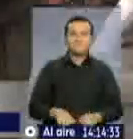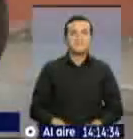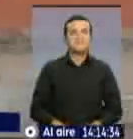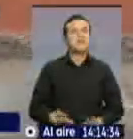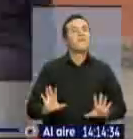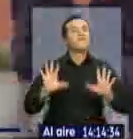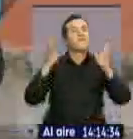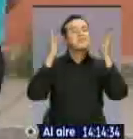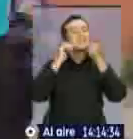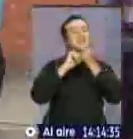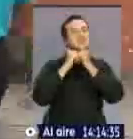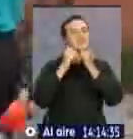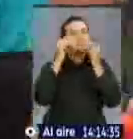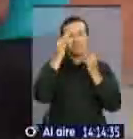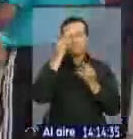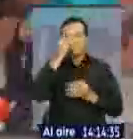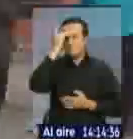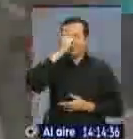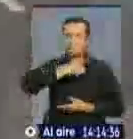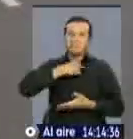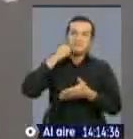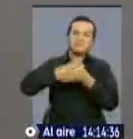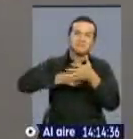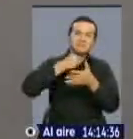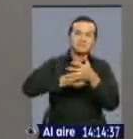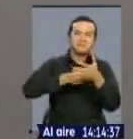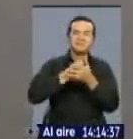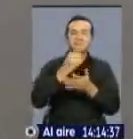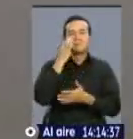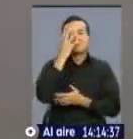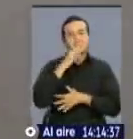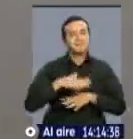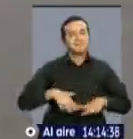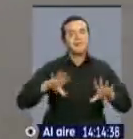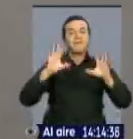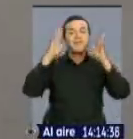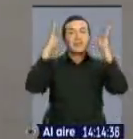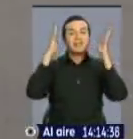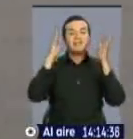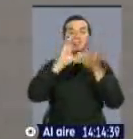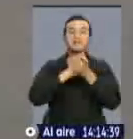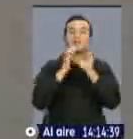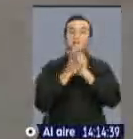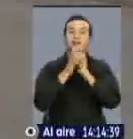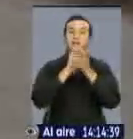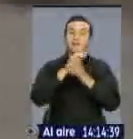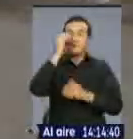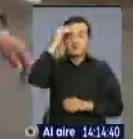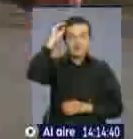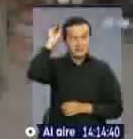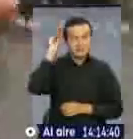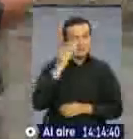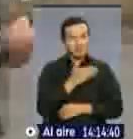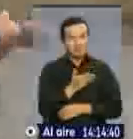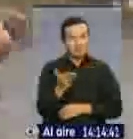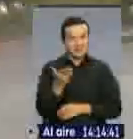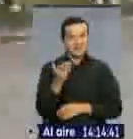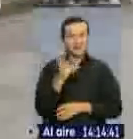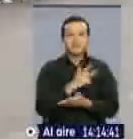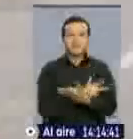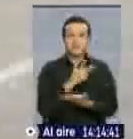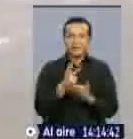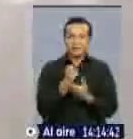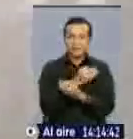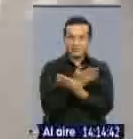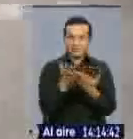fiesta deportiva que con decisión y superación engalana las fiestas novembrinas de Riobamba. Desde Chimborazo,